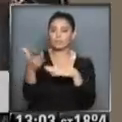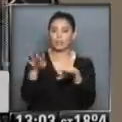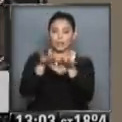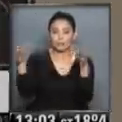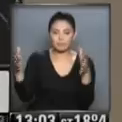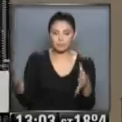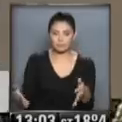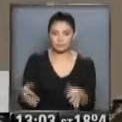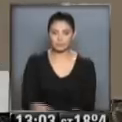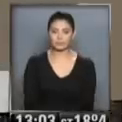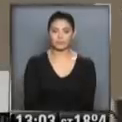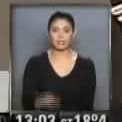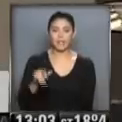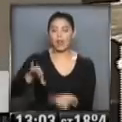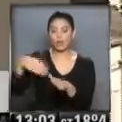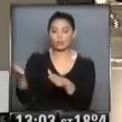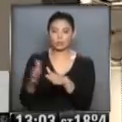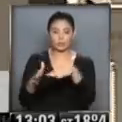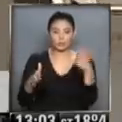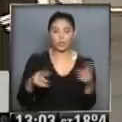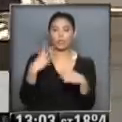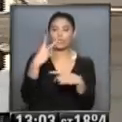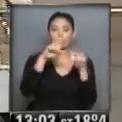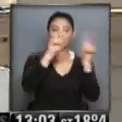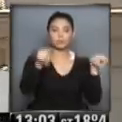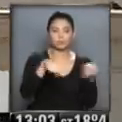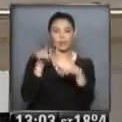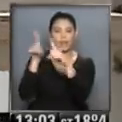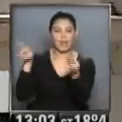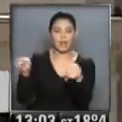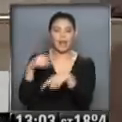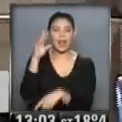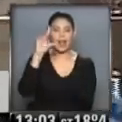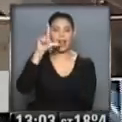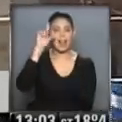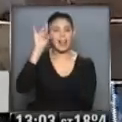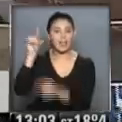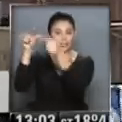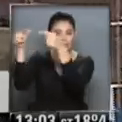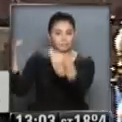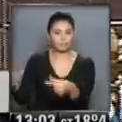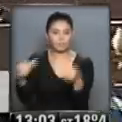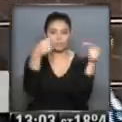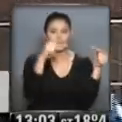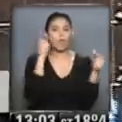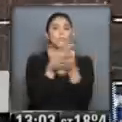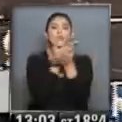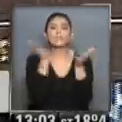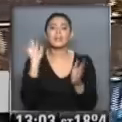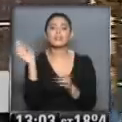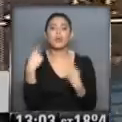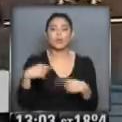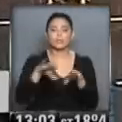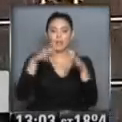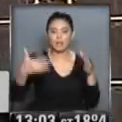ubicado y a cada uno de los costados dos pantallas de LED donde se proyectará todo lo que ocurra arriba de ese escenario. Como bien